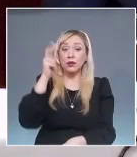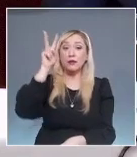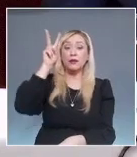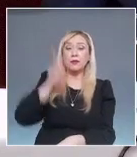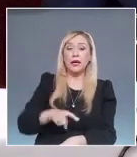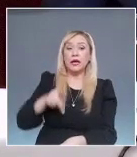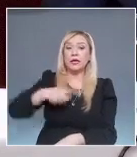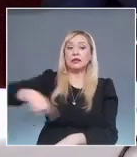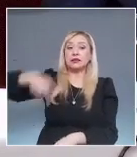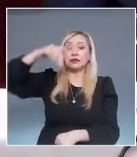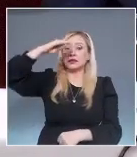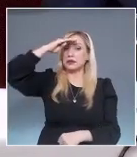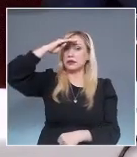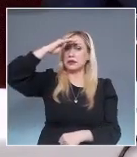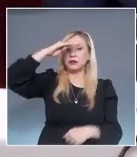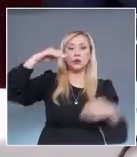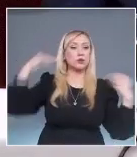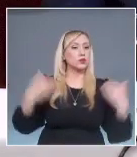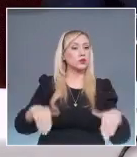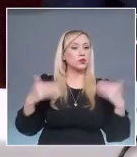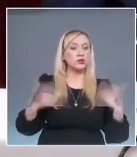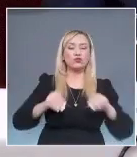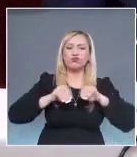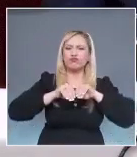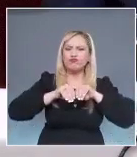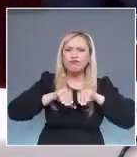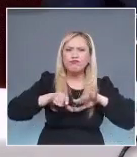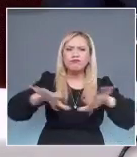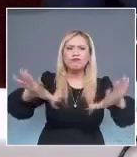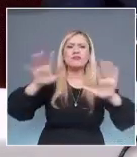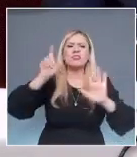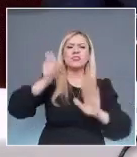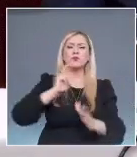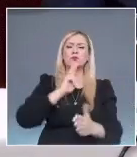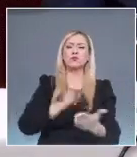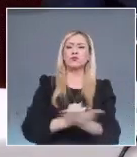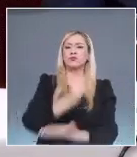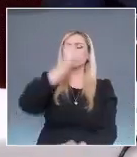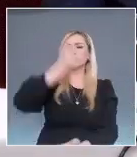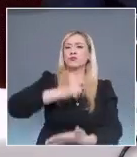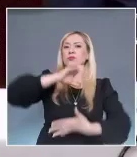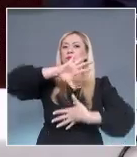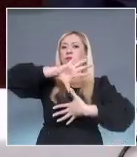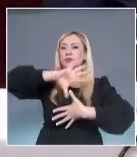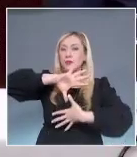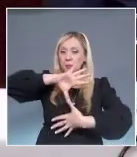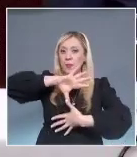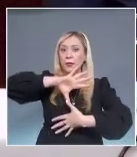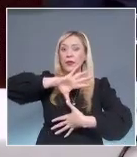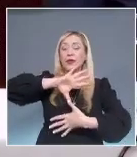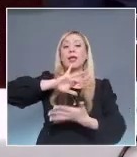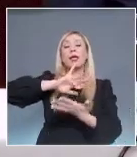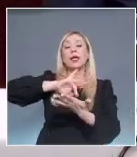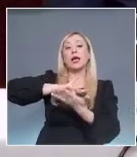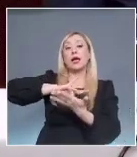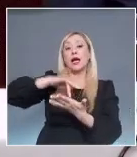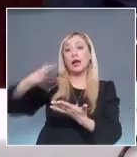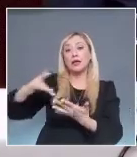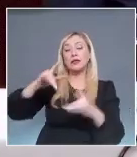fortalecido la difusión de la jurisprudencia interamericana a través de diversas